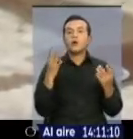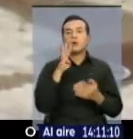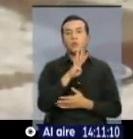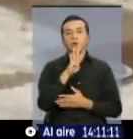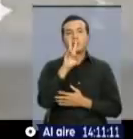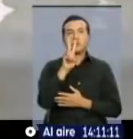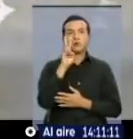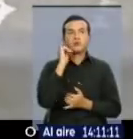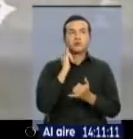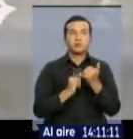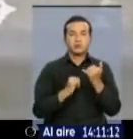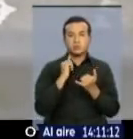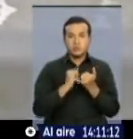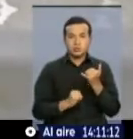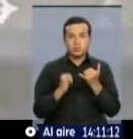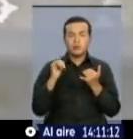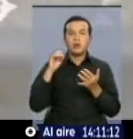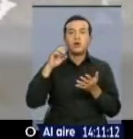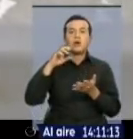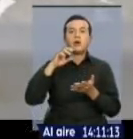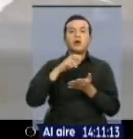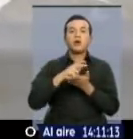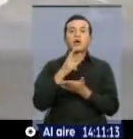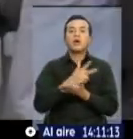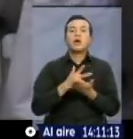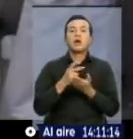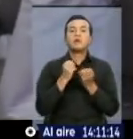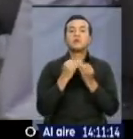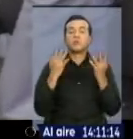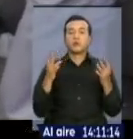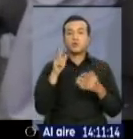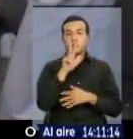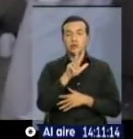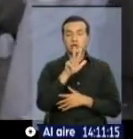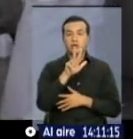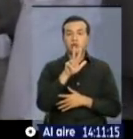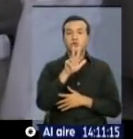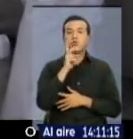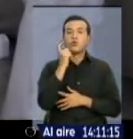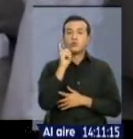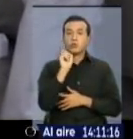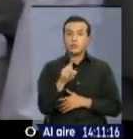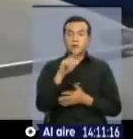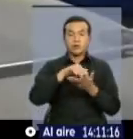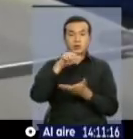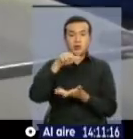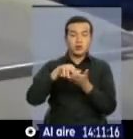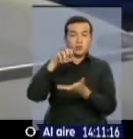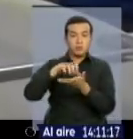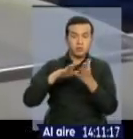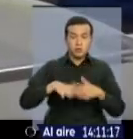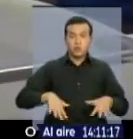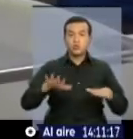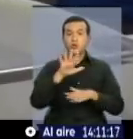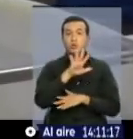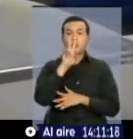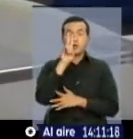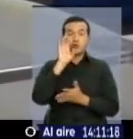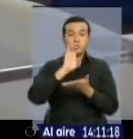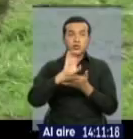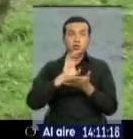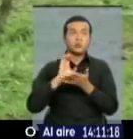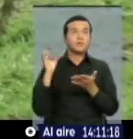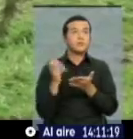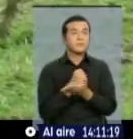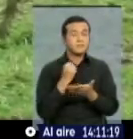42 centavos. En Carchi hay una producción por día de 311 mil litros. En la provincia hay 52 centros de